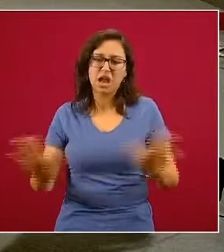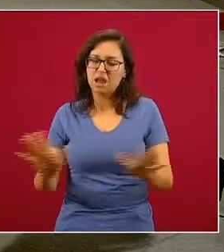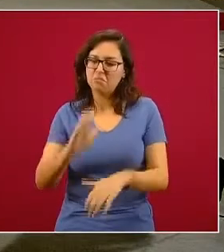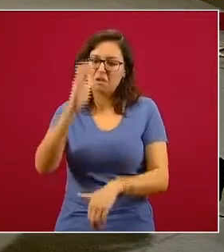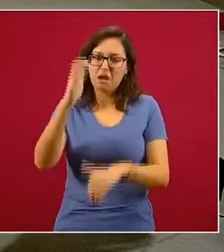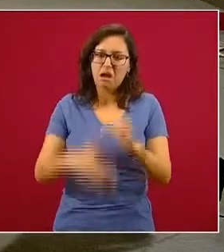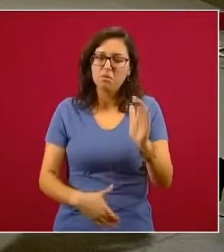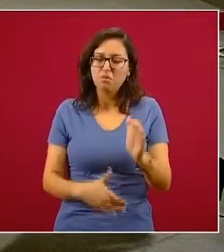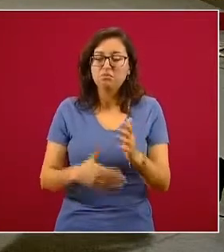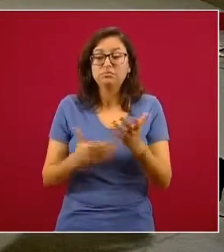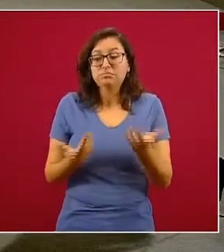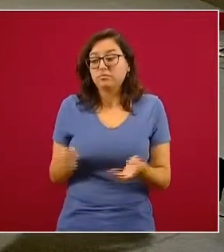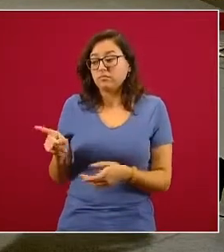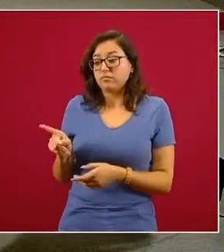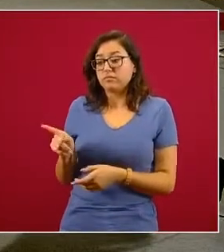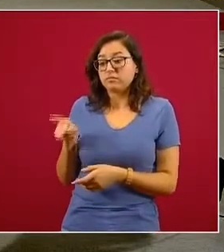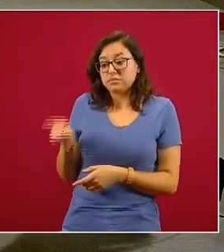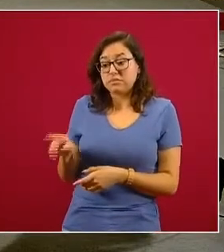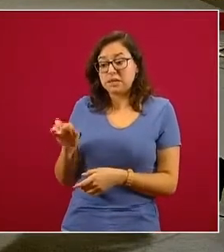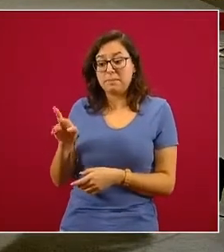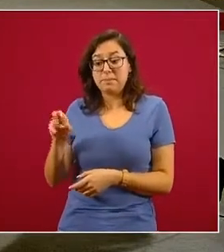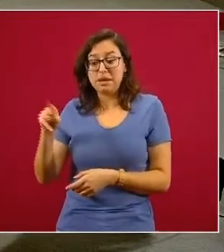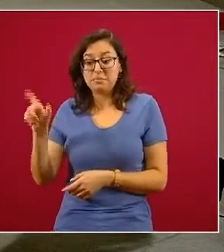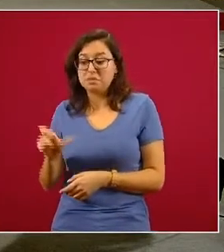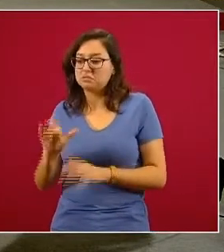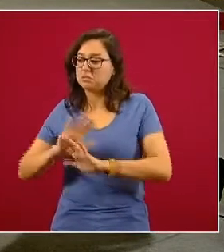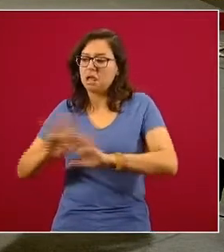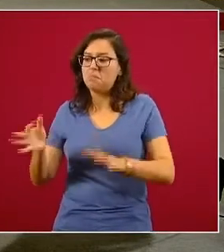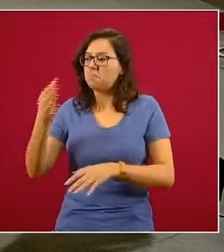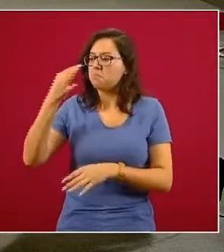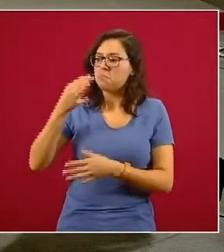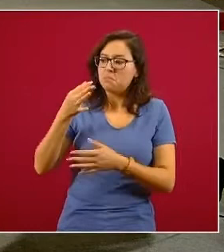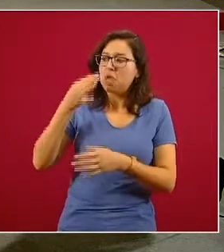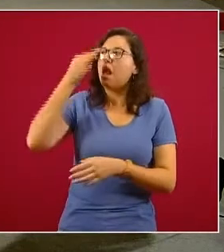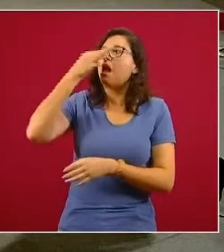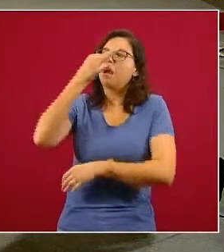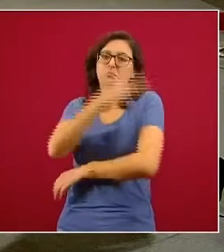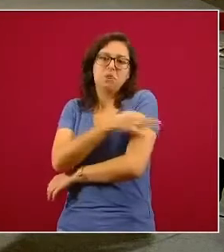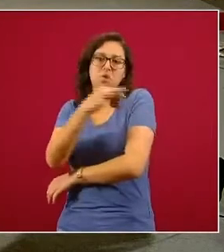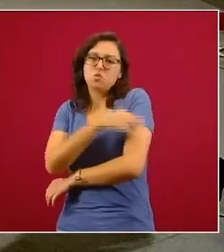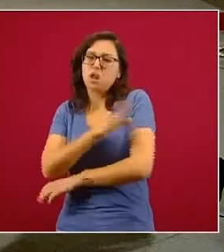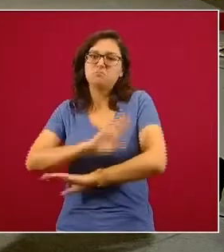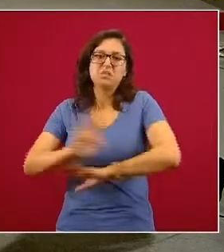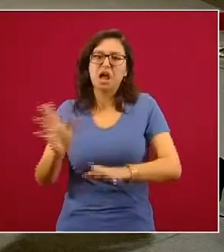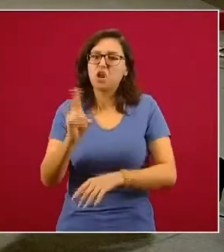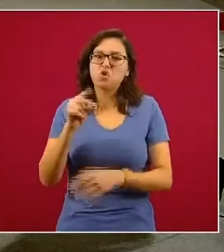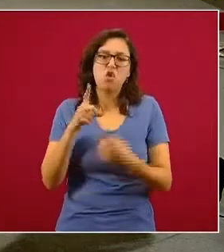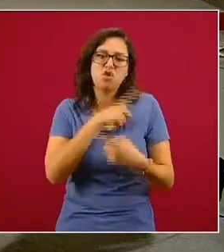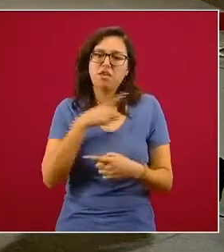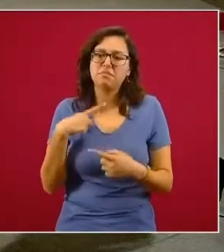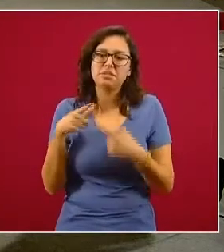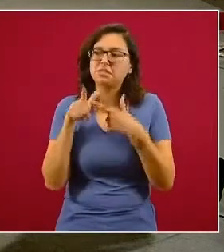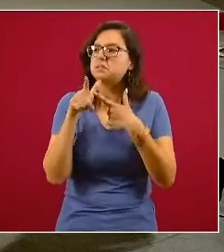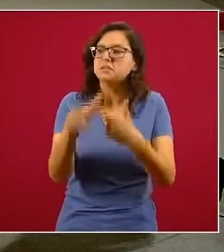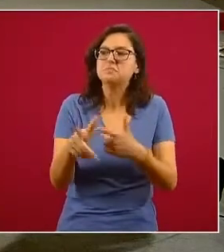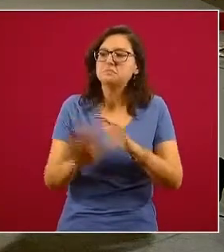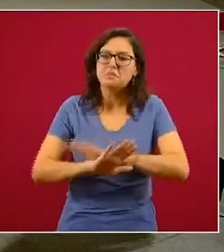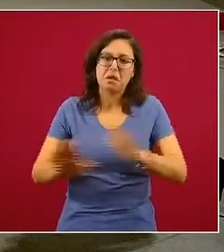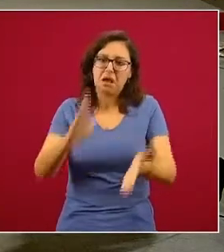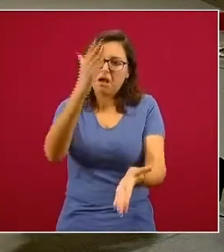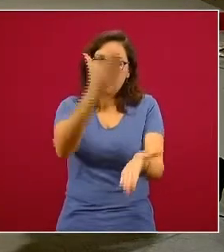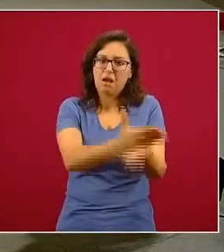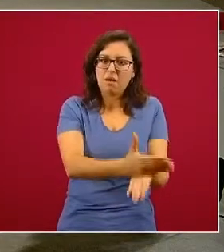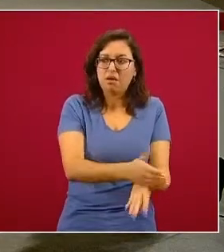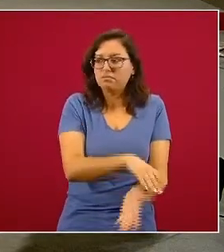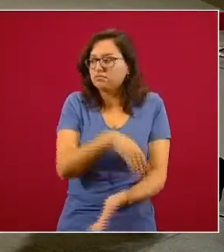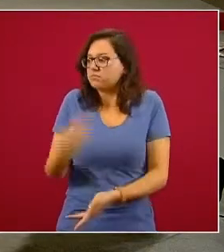vacuna que producía Birmex ya no la va a tener que producir. Por lo tanto, hay que darle un buen uso a Birmex.